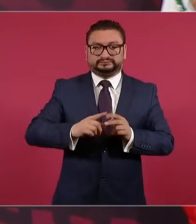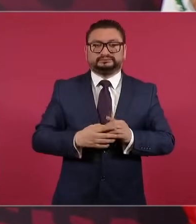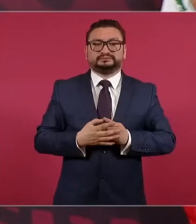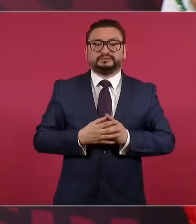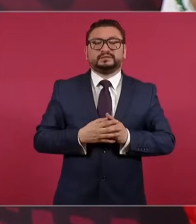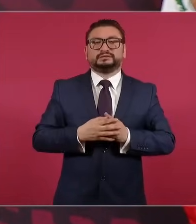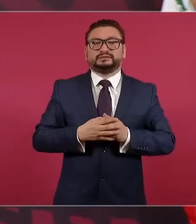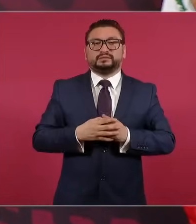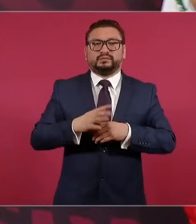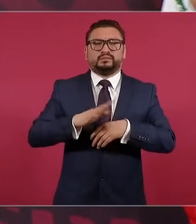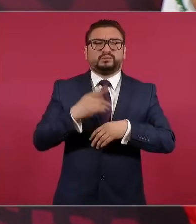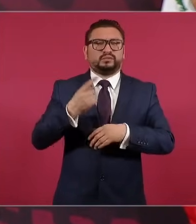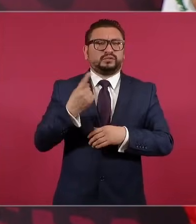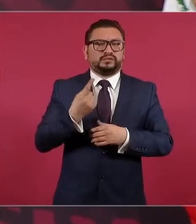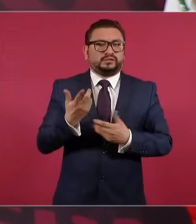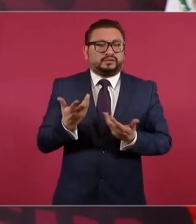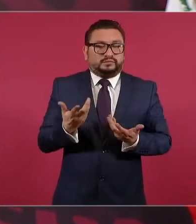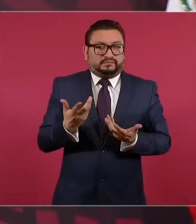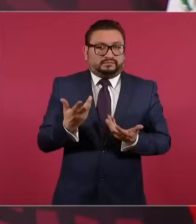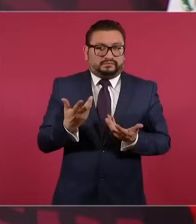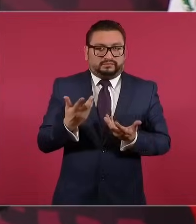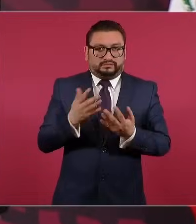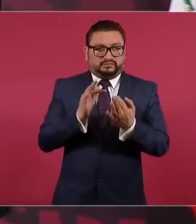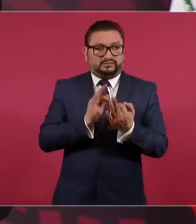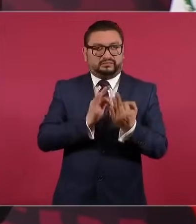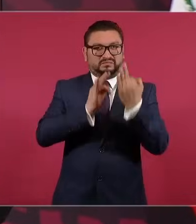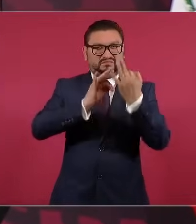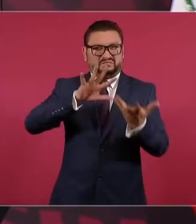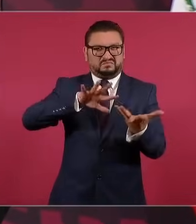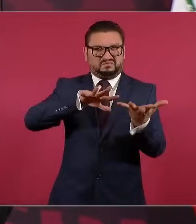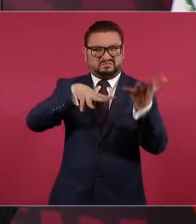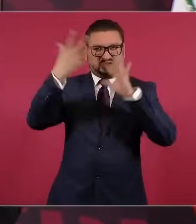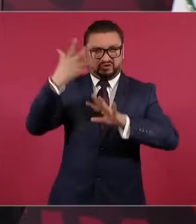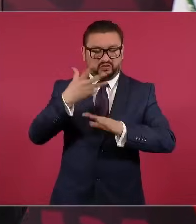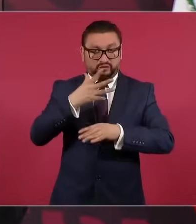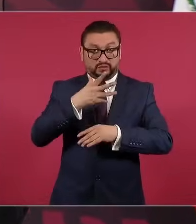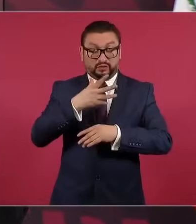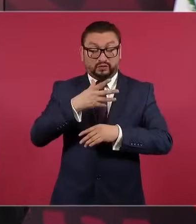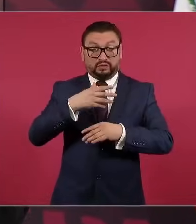porque no se puede enfrentar la violencia con la violencia.